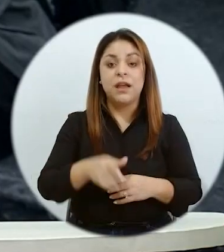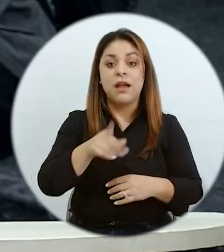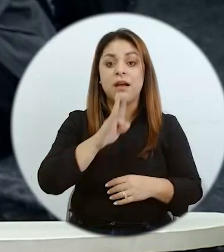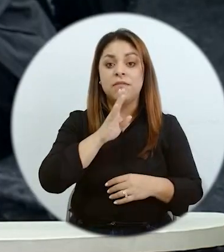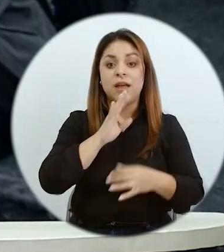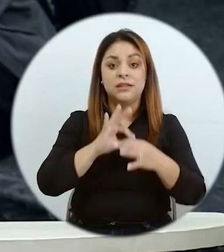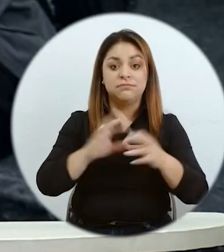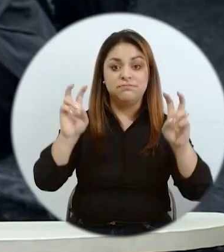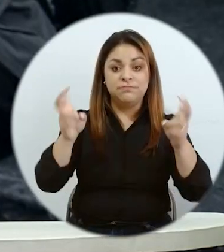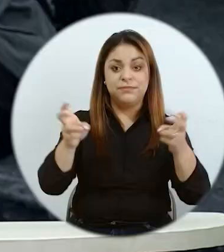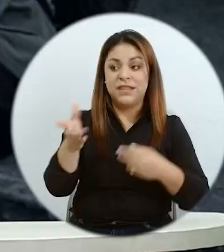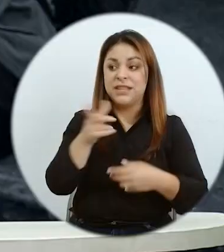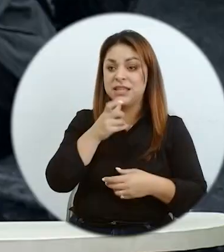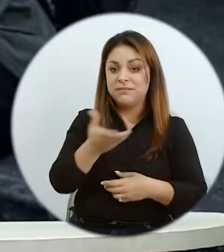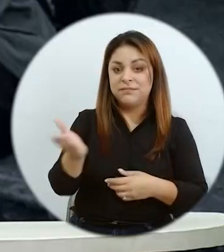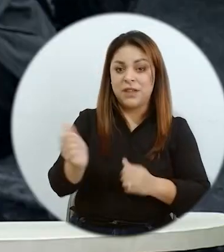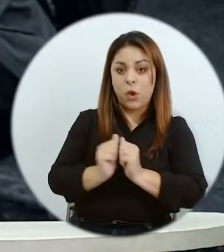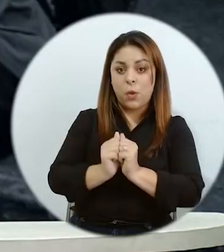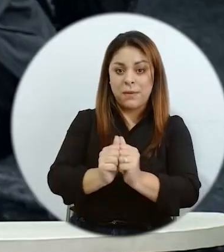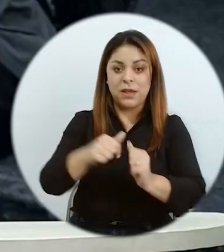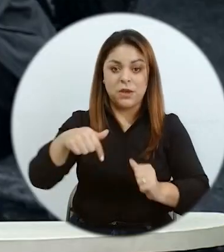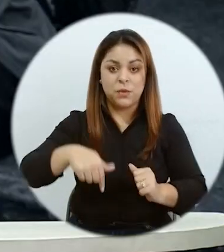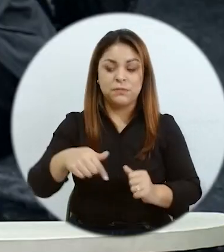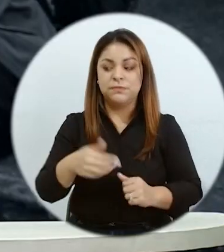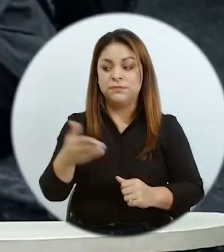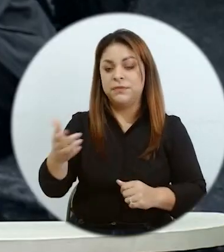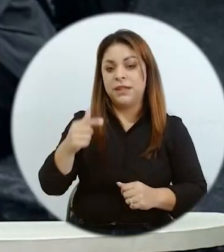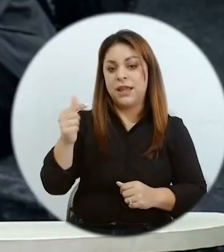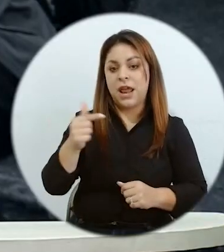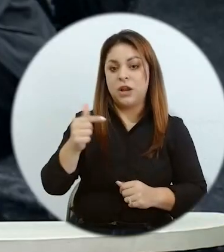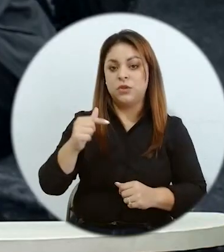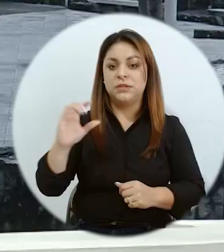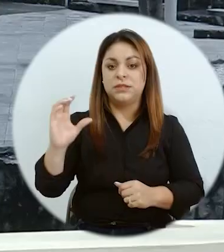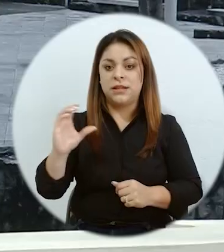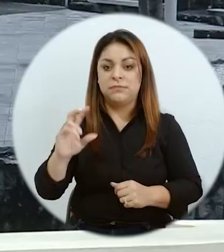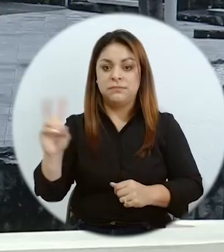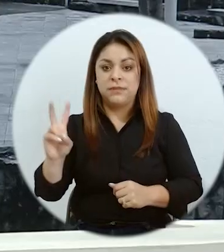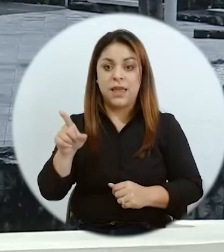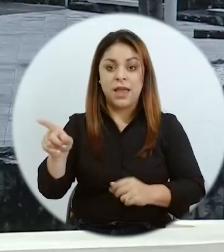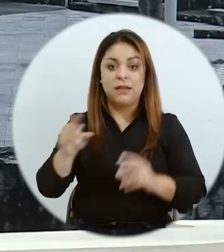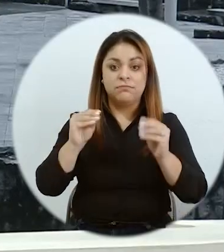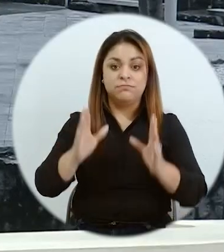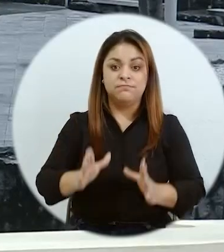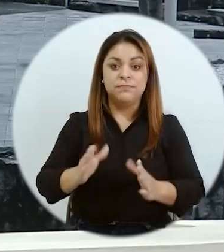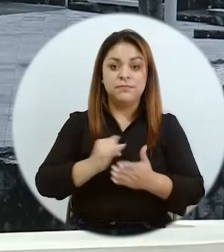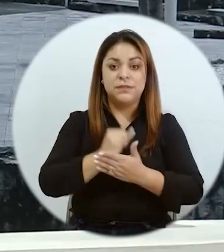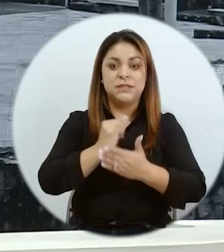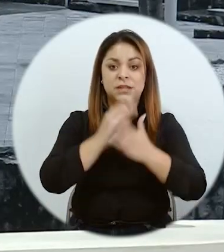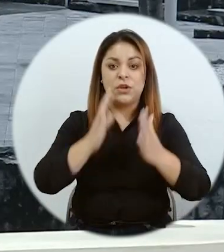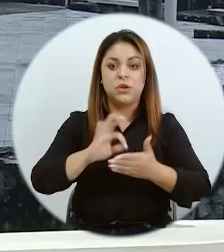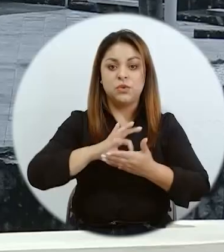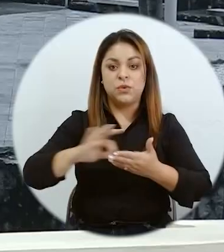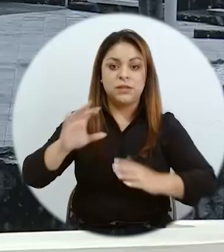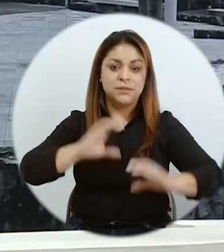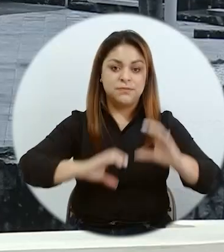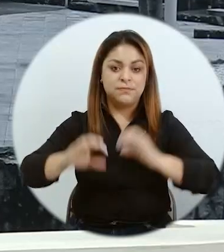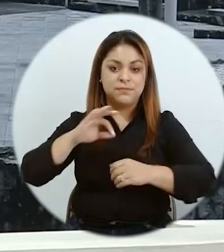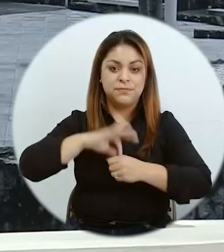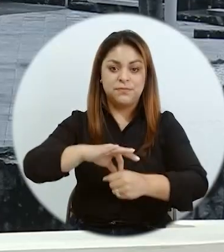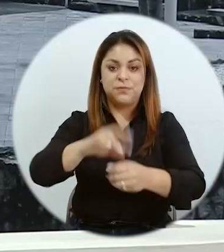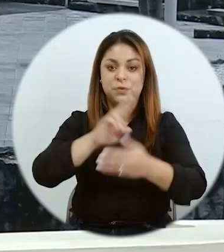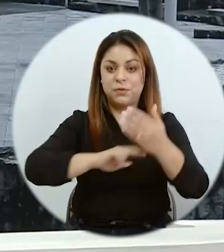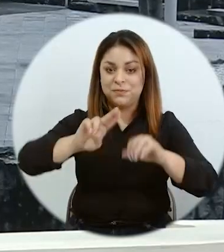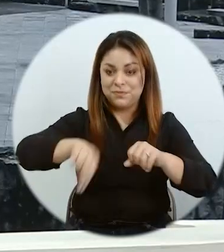sobre este tema nos acompaña en esta oportunidad Gerardo Cerdas Vega, quien es académico e investigador de la Escuela de Ciencias Agrarias de la Universidad